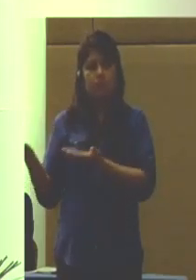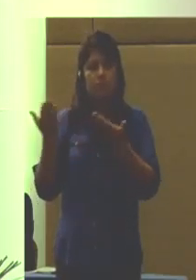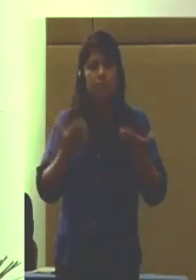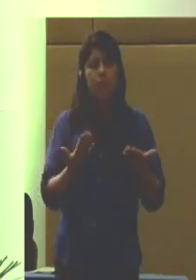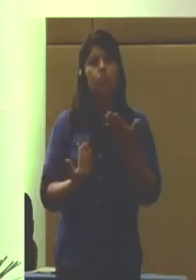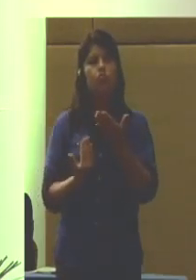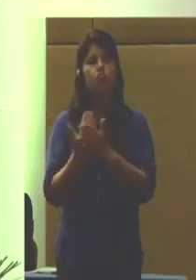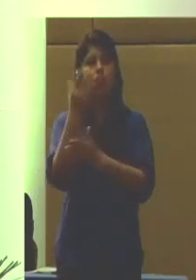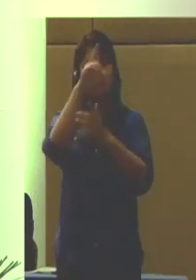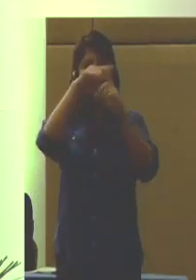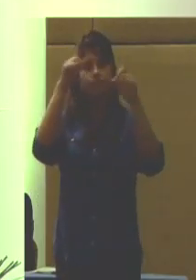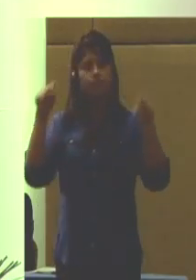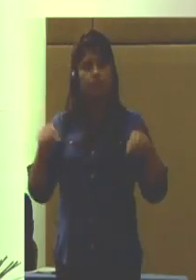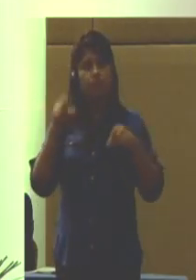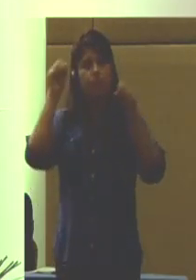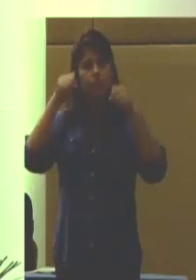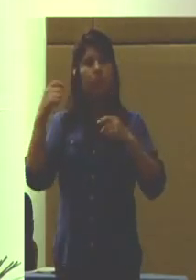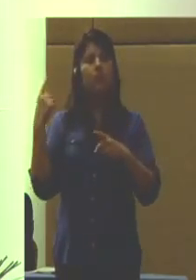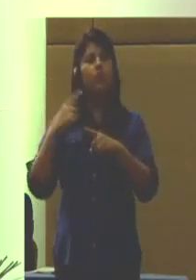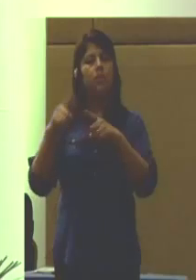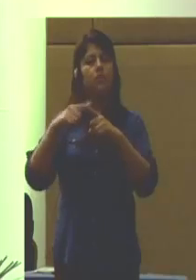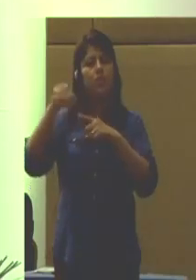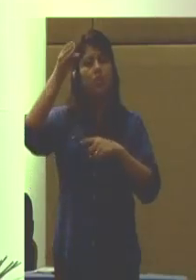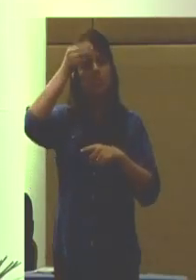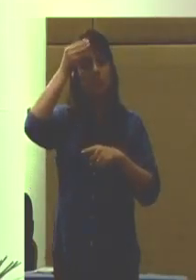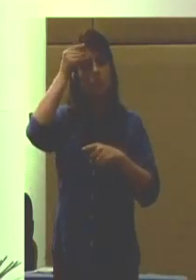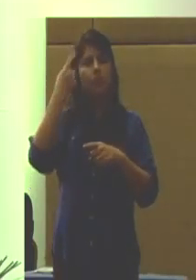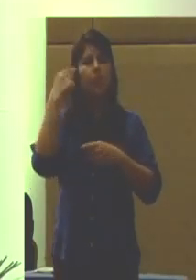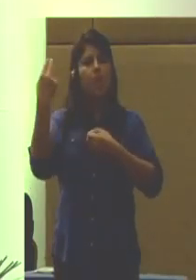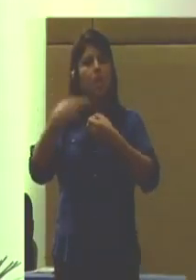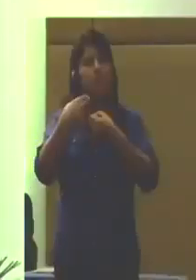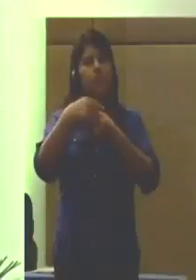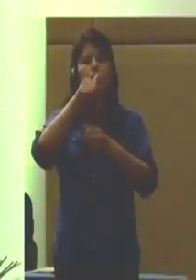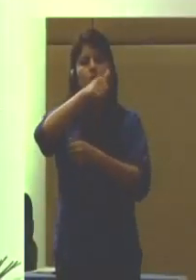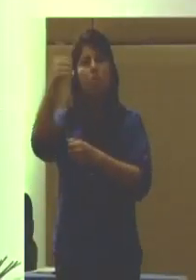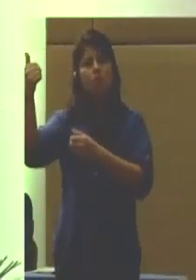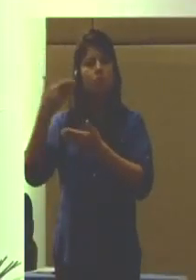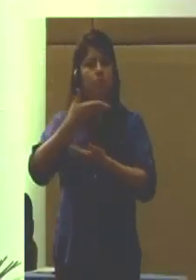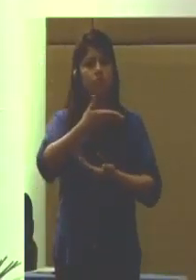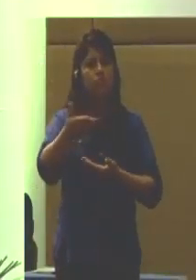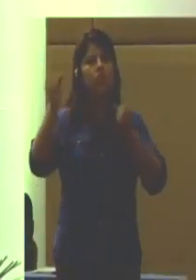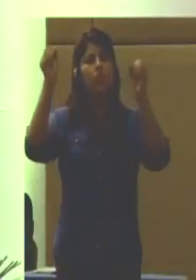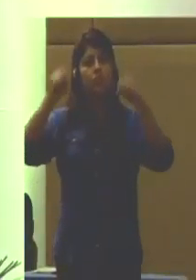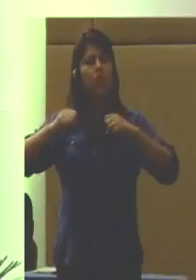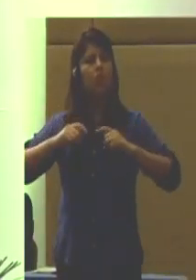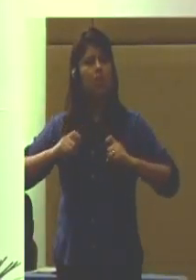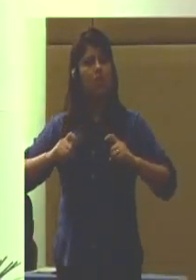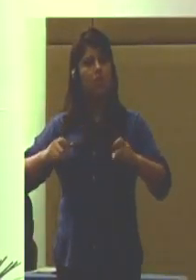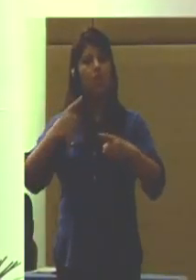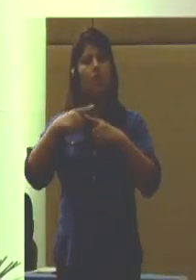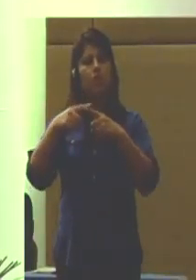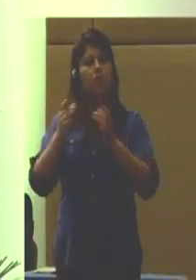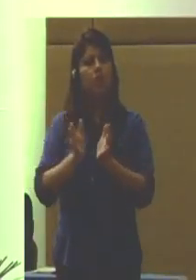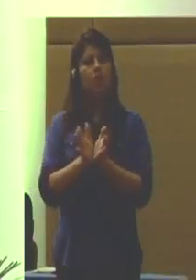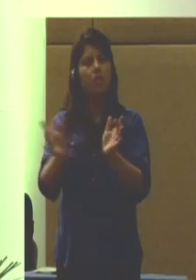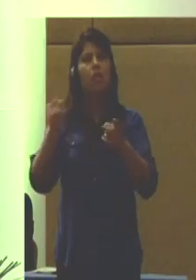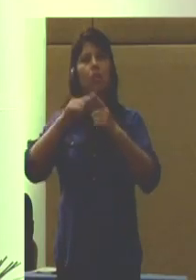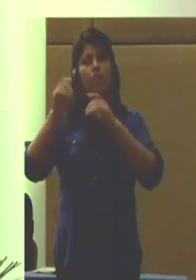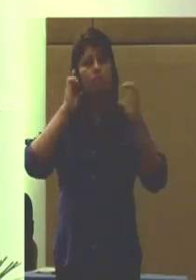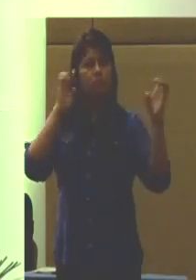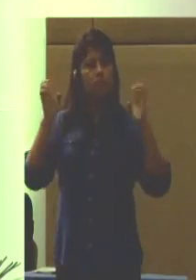y es las instituciones de educación superior, con la participación de otros actores, deben investigar y generar metodologías, porque